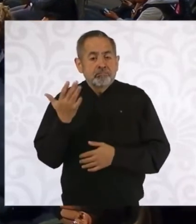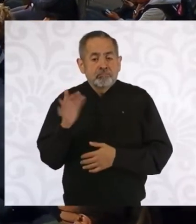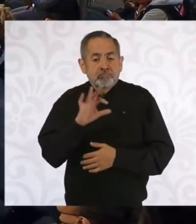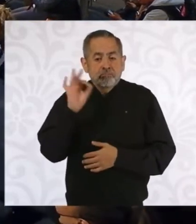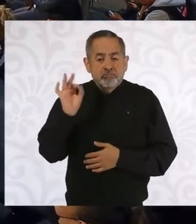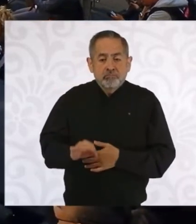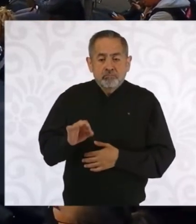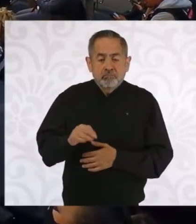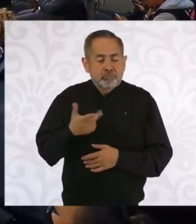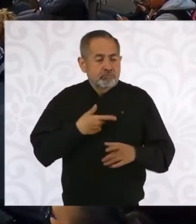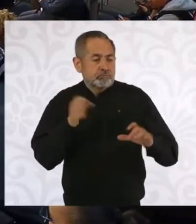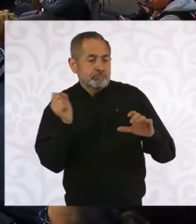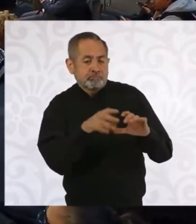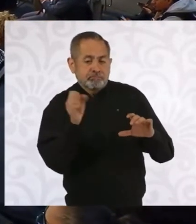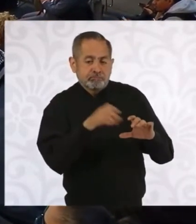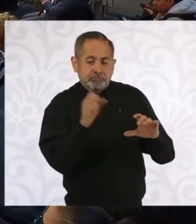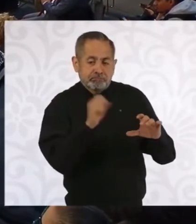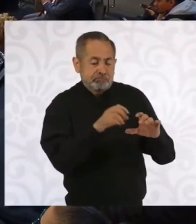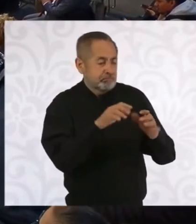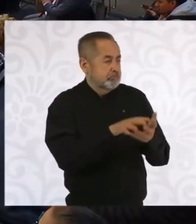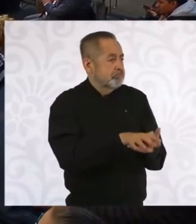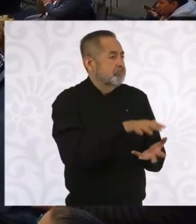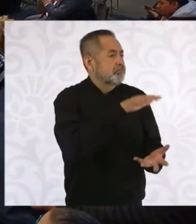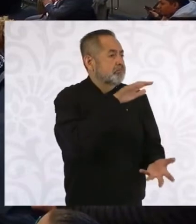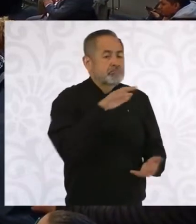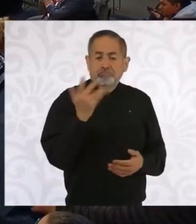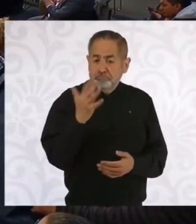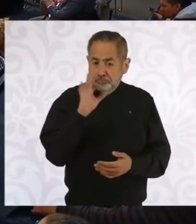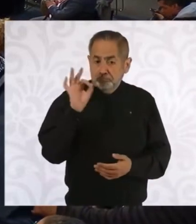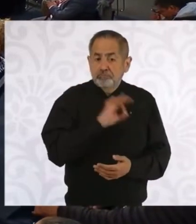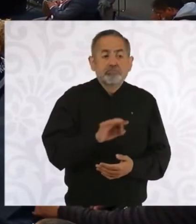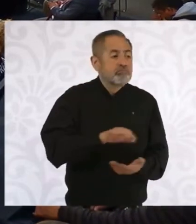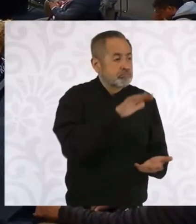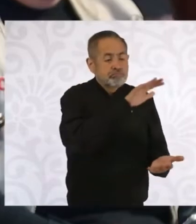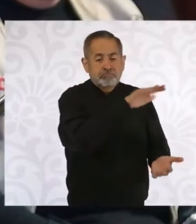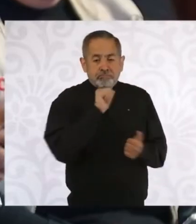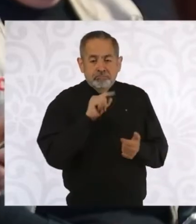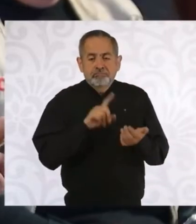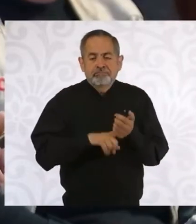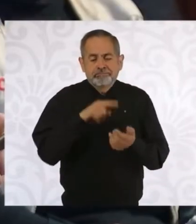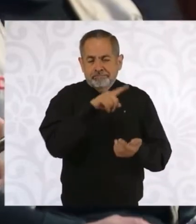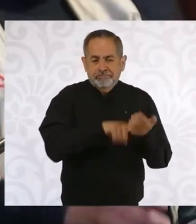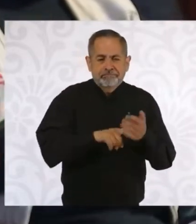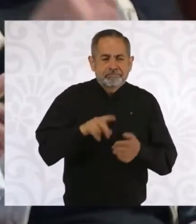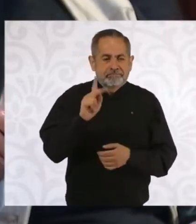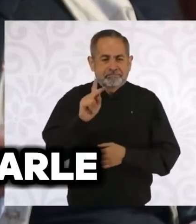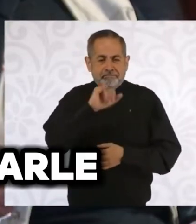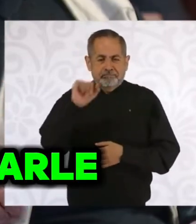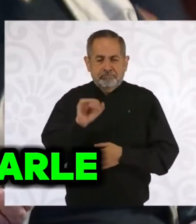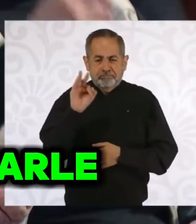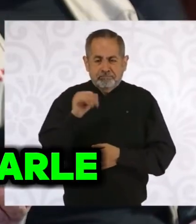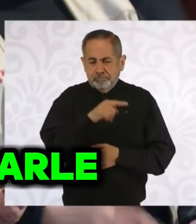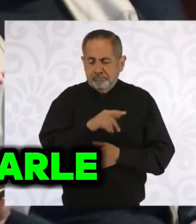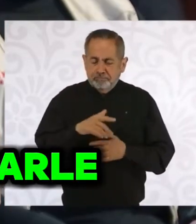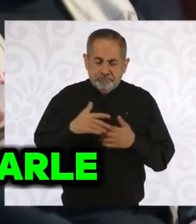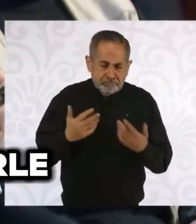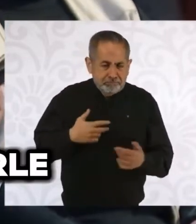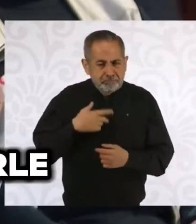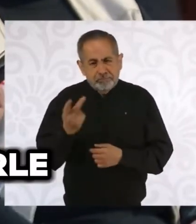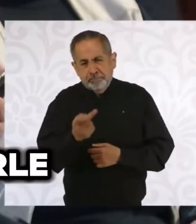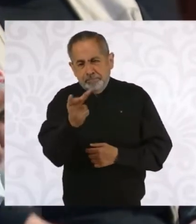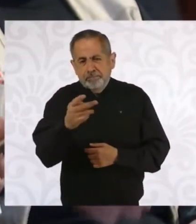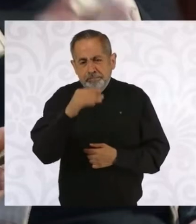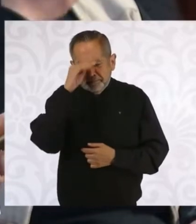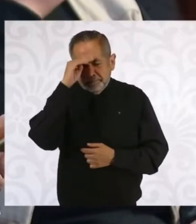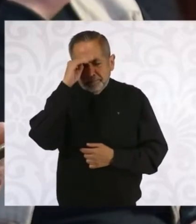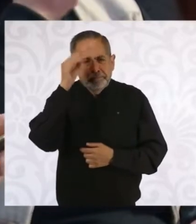de sus ahorros nada más de este fondo en el Consejo en el Poder Judicial. Precisamente preguntarle